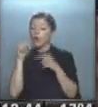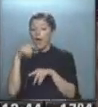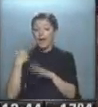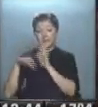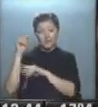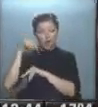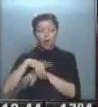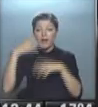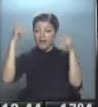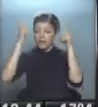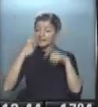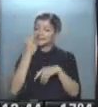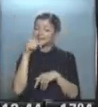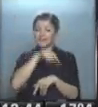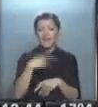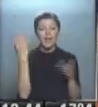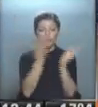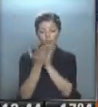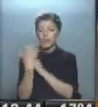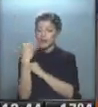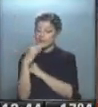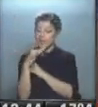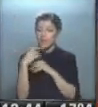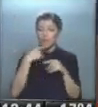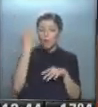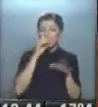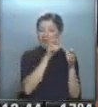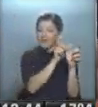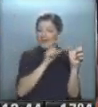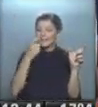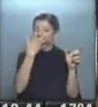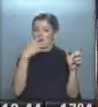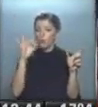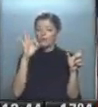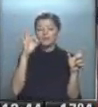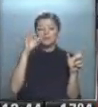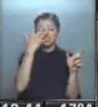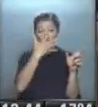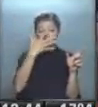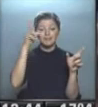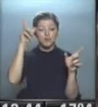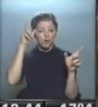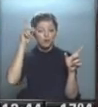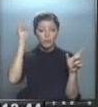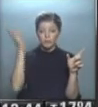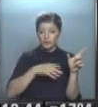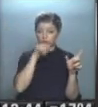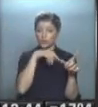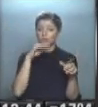impulsan la escolarización, el 58% de la matrícula universitaria corresponde a mujeres